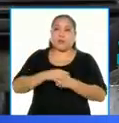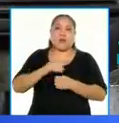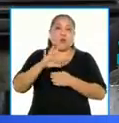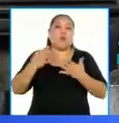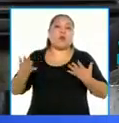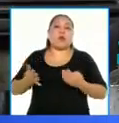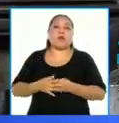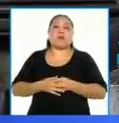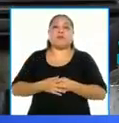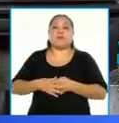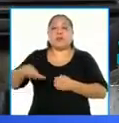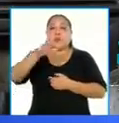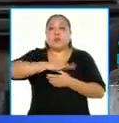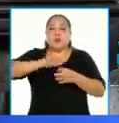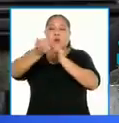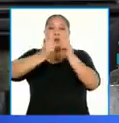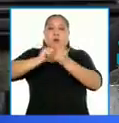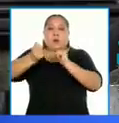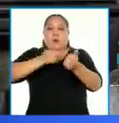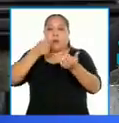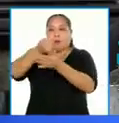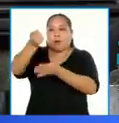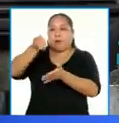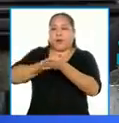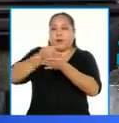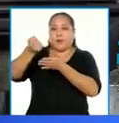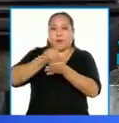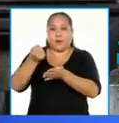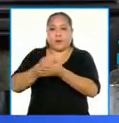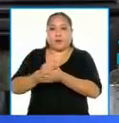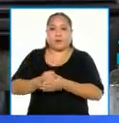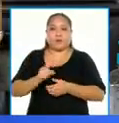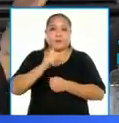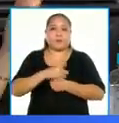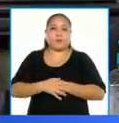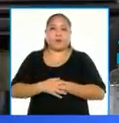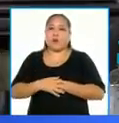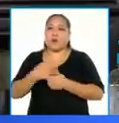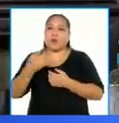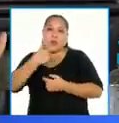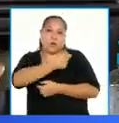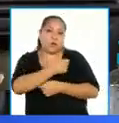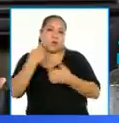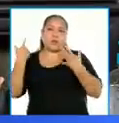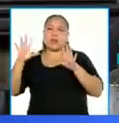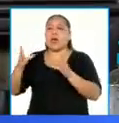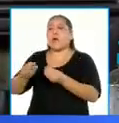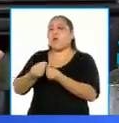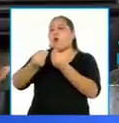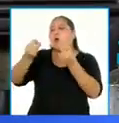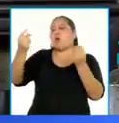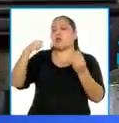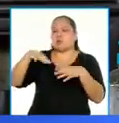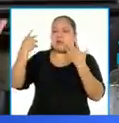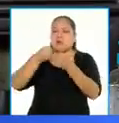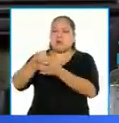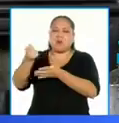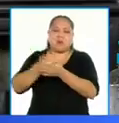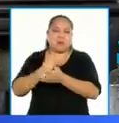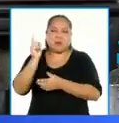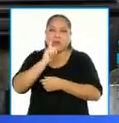toda esta, en realidad, competencia por adquisición de vacunas, porque no es que las vacunas están sobrando en el mundo, todos podemos ver,